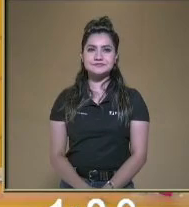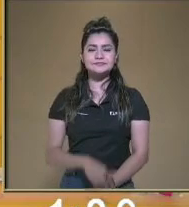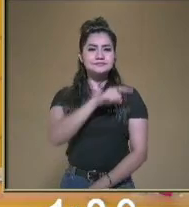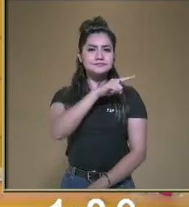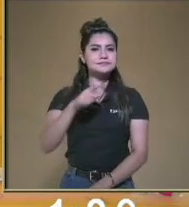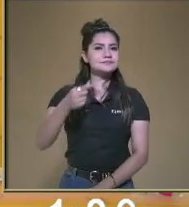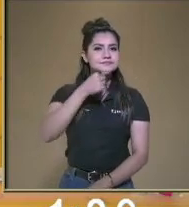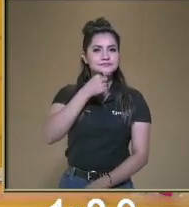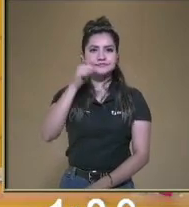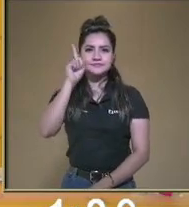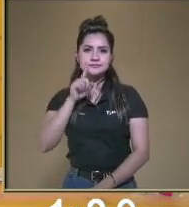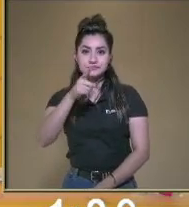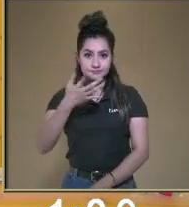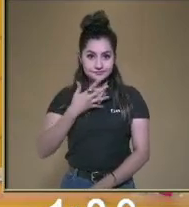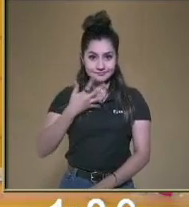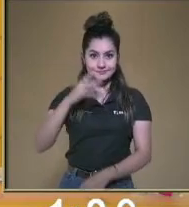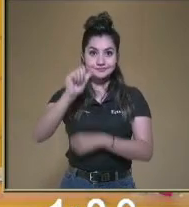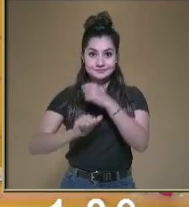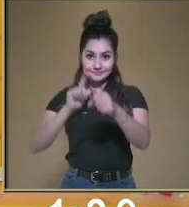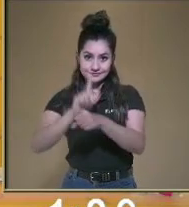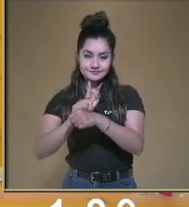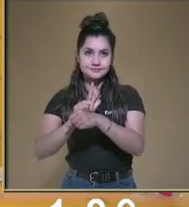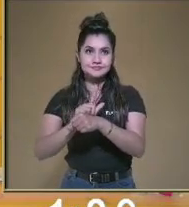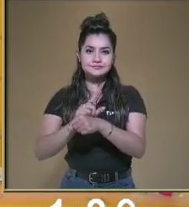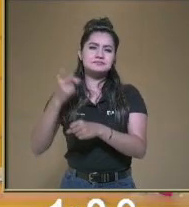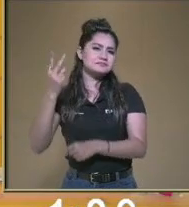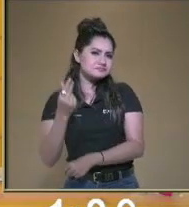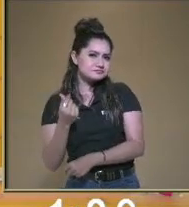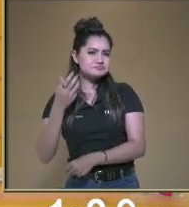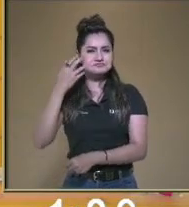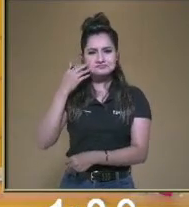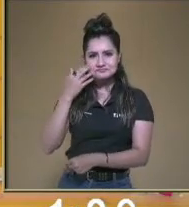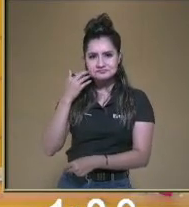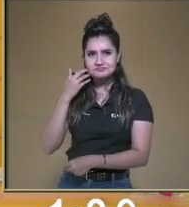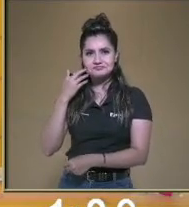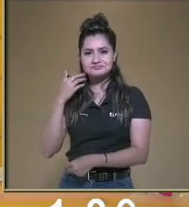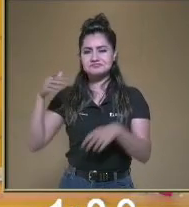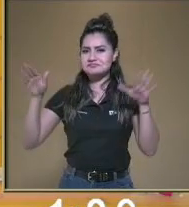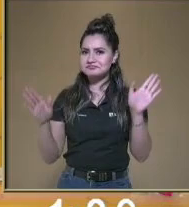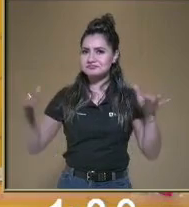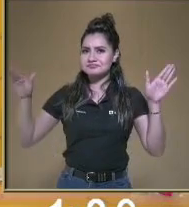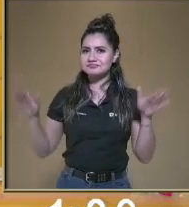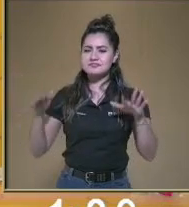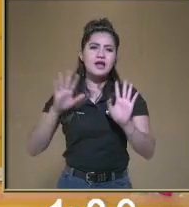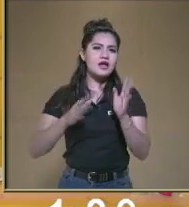y niñas que tienen mascotas, algún perro, algún gato, aves o